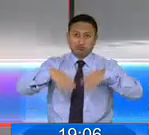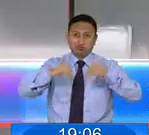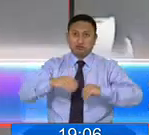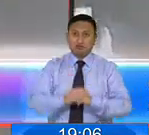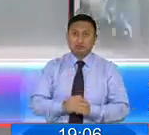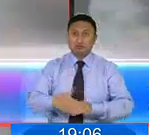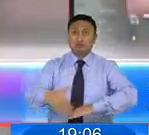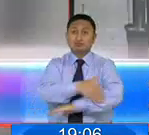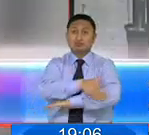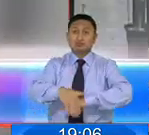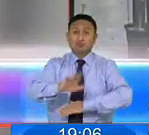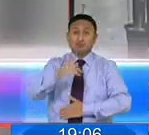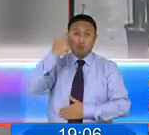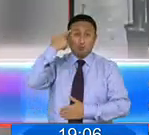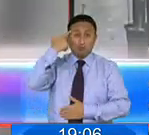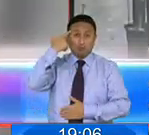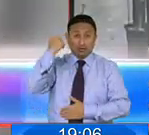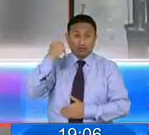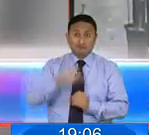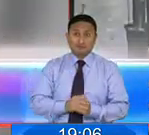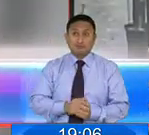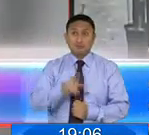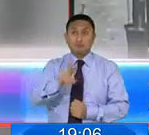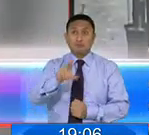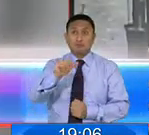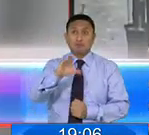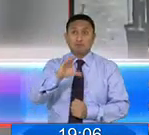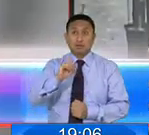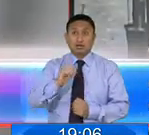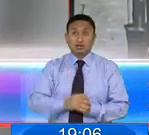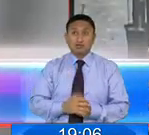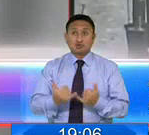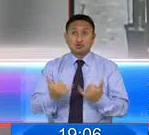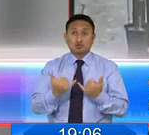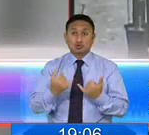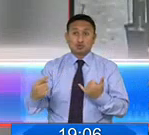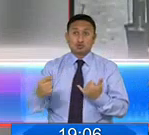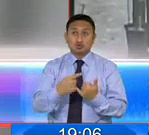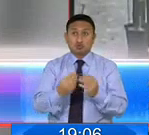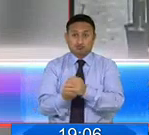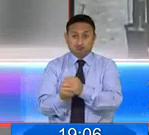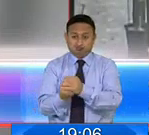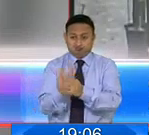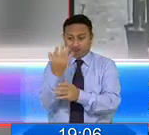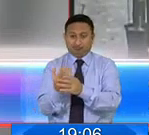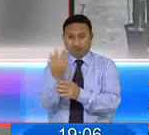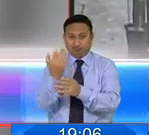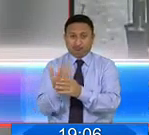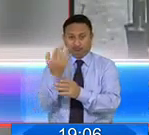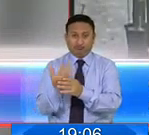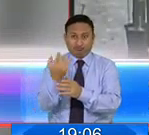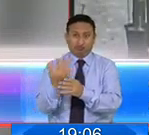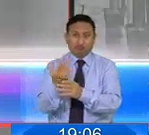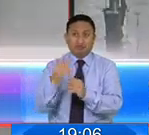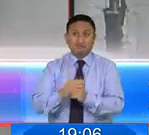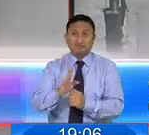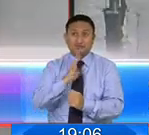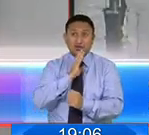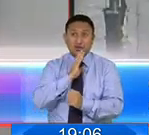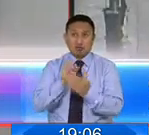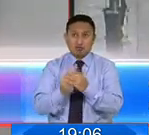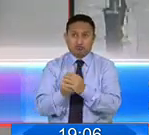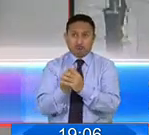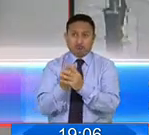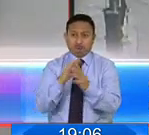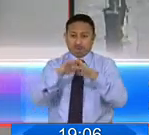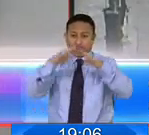La Prensa y Vaca de Castro. Este martes, producto del torrencial aguacero, colapsó una alcantarilla, haciendo que las aguas se desborden sobre